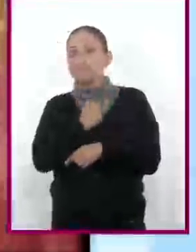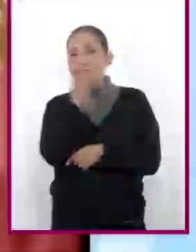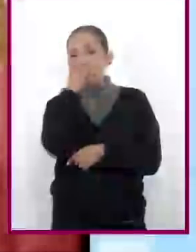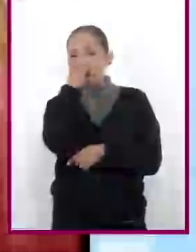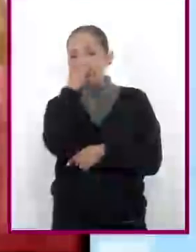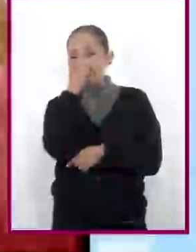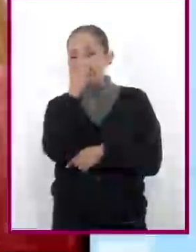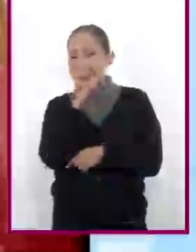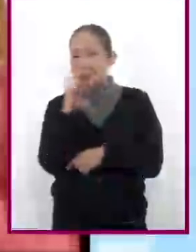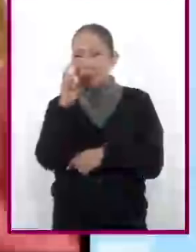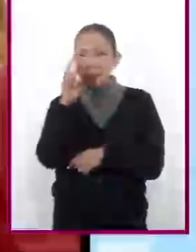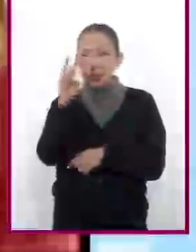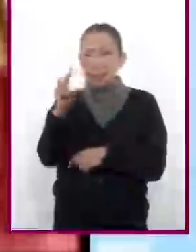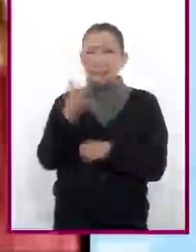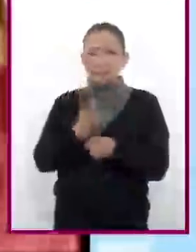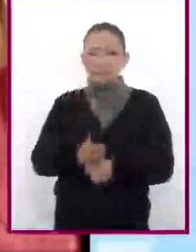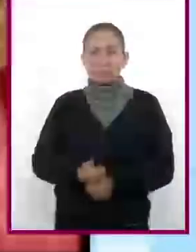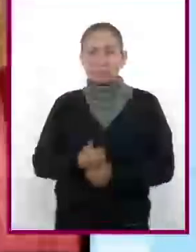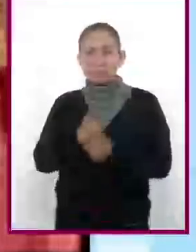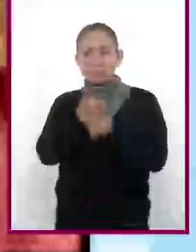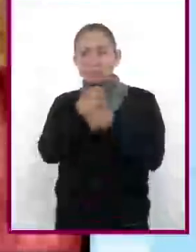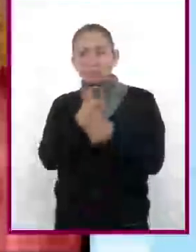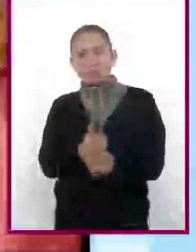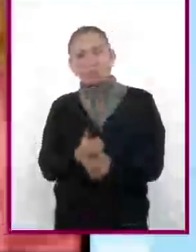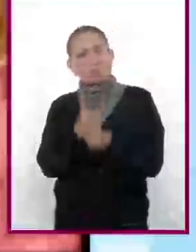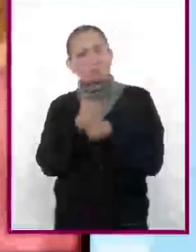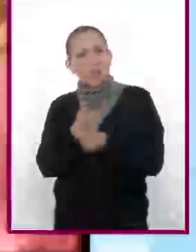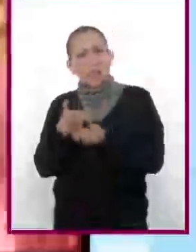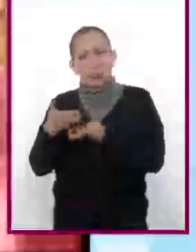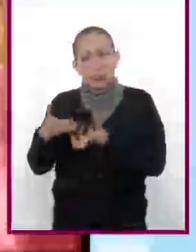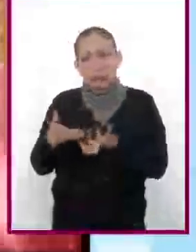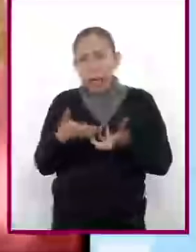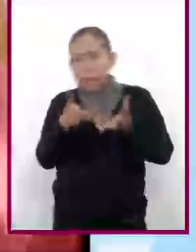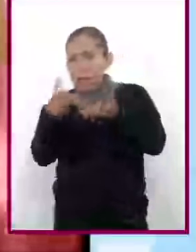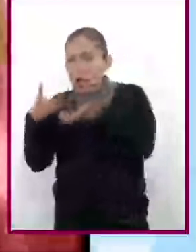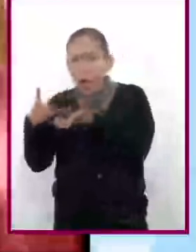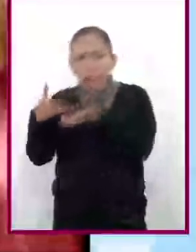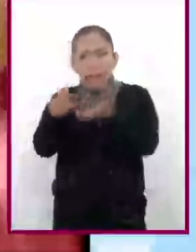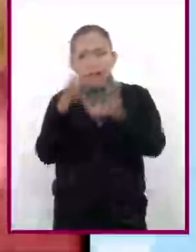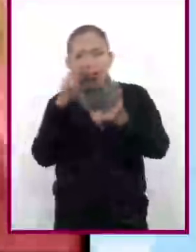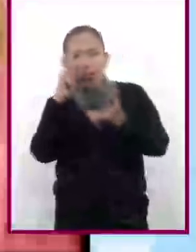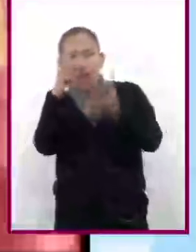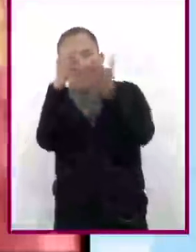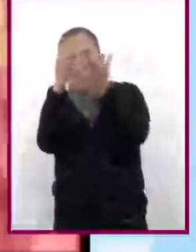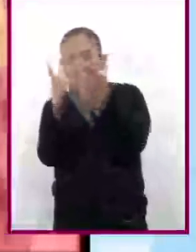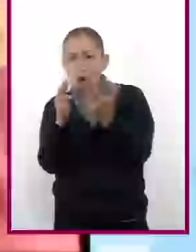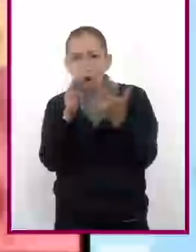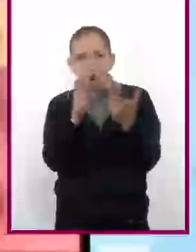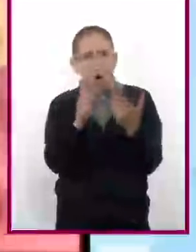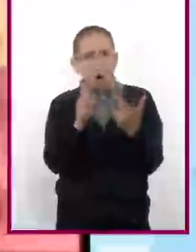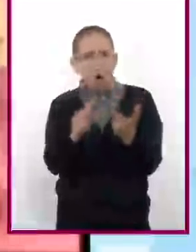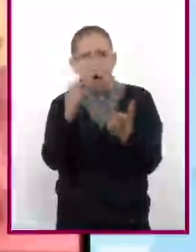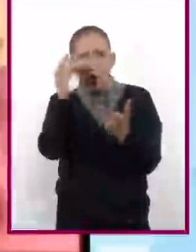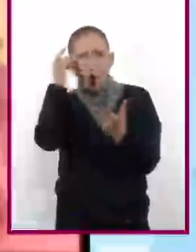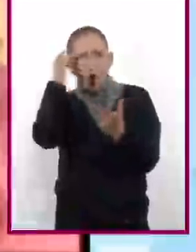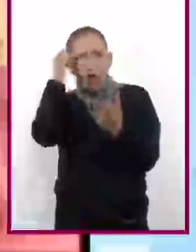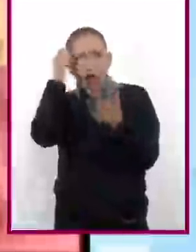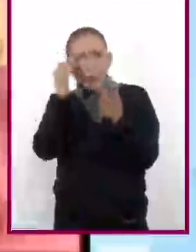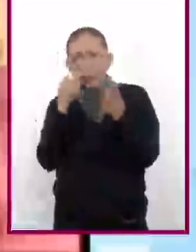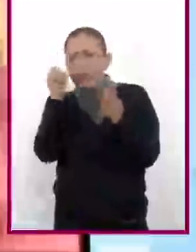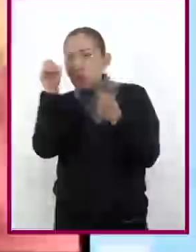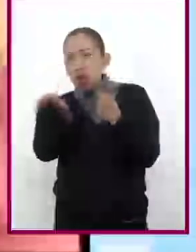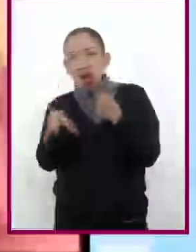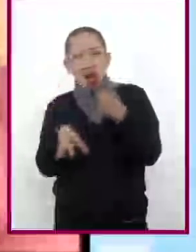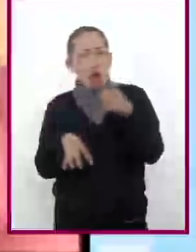triste suerte nos vimos angustiados. En los caminos yacen dardos rotos, los cabellos están